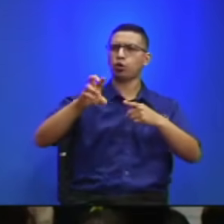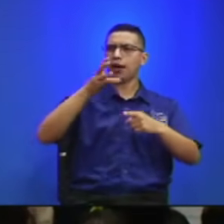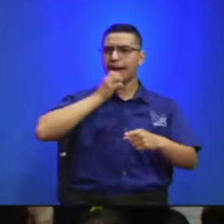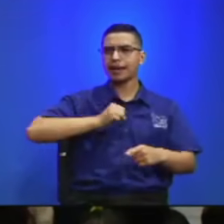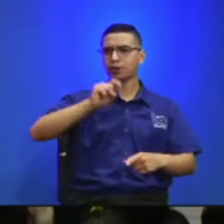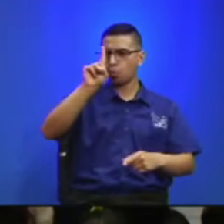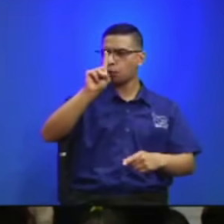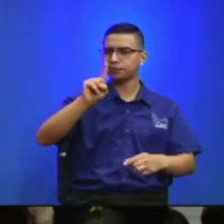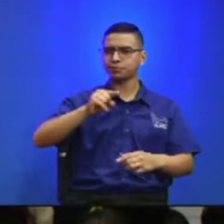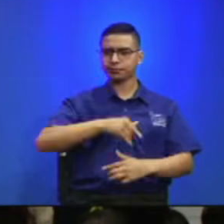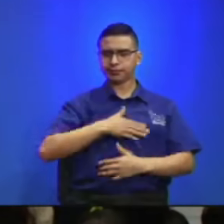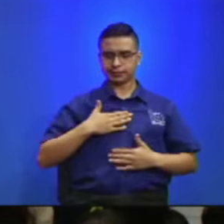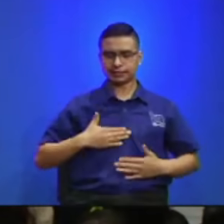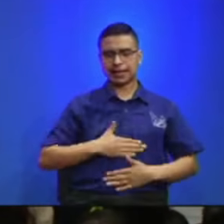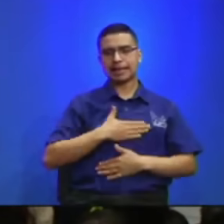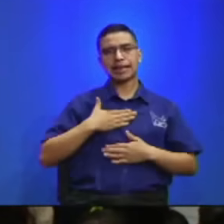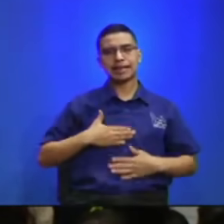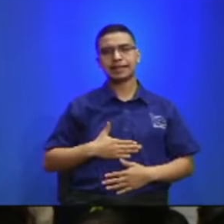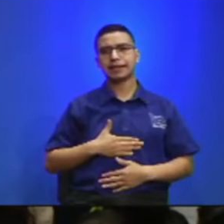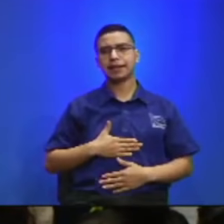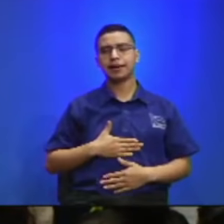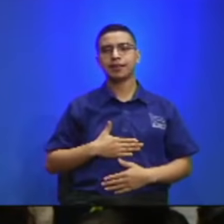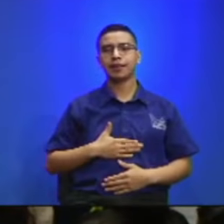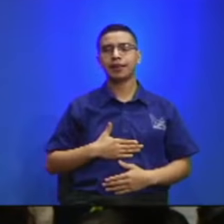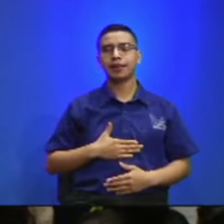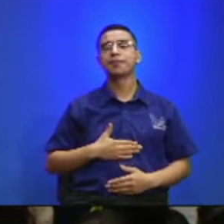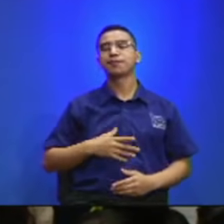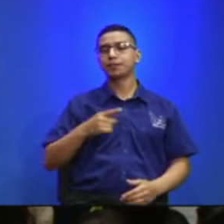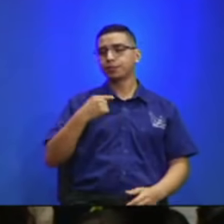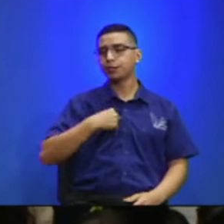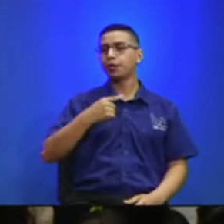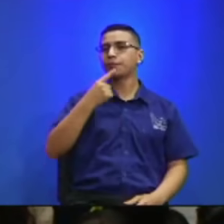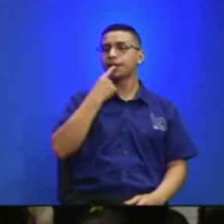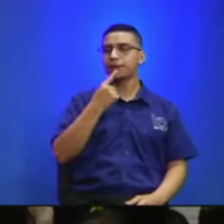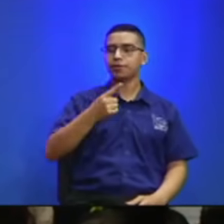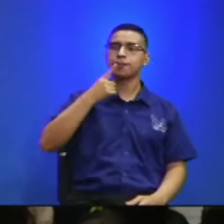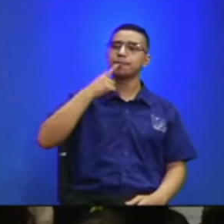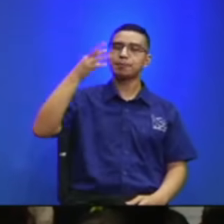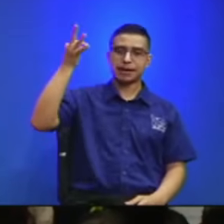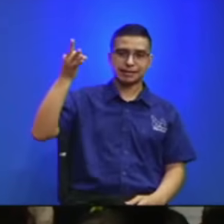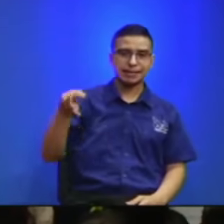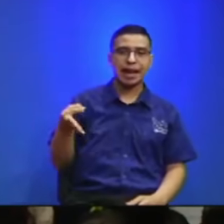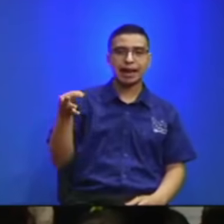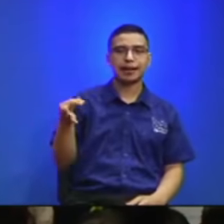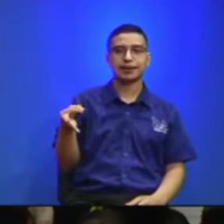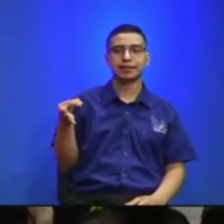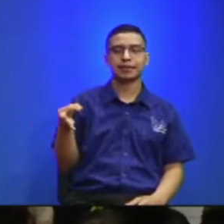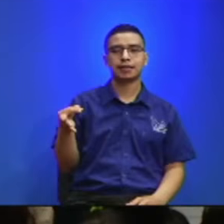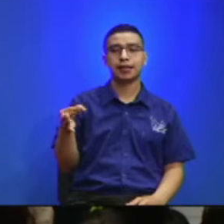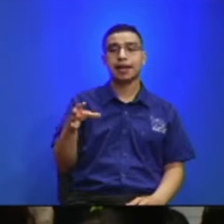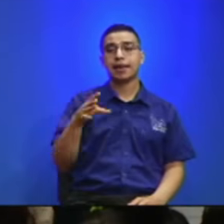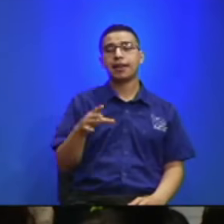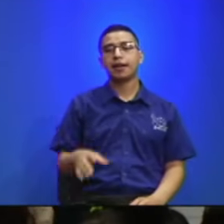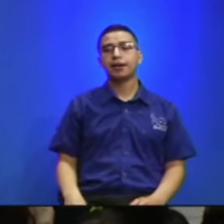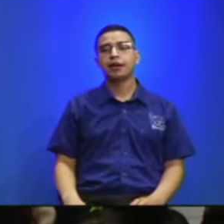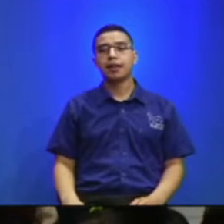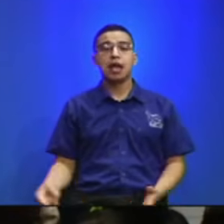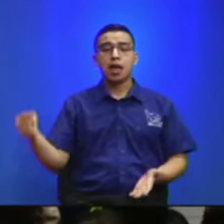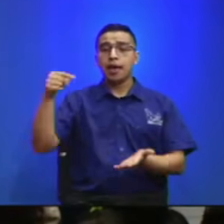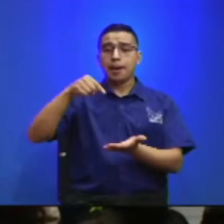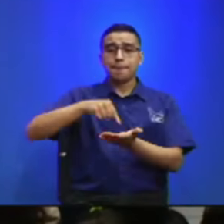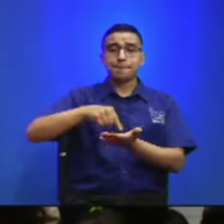desde esa perspectiva no es una es un deleite es un aún en medio de